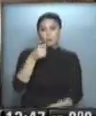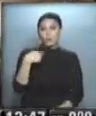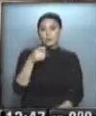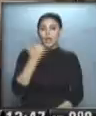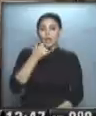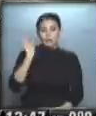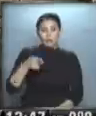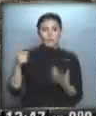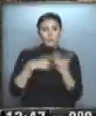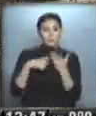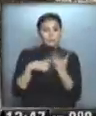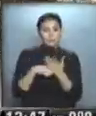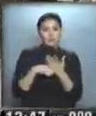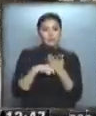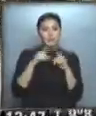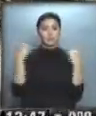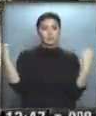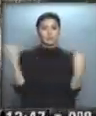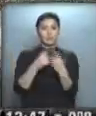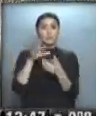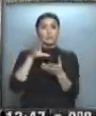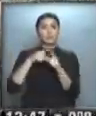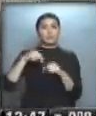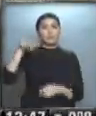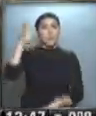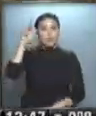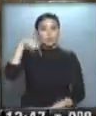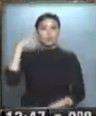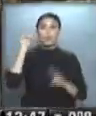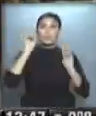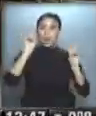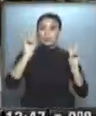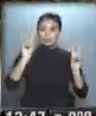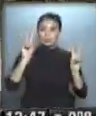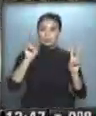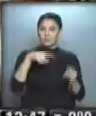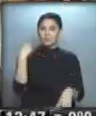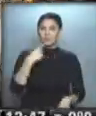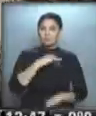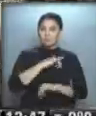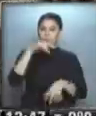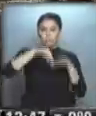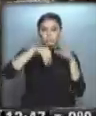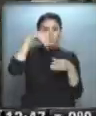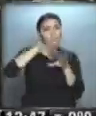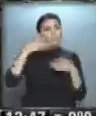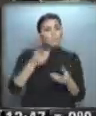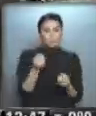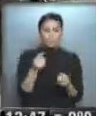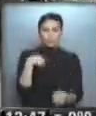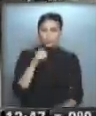fiscales acá en la comuna 8 en la cuna del peronismo de la ciudad 11 les hemos hecho una gran elección hemos podido parar